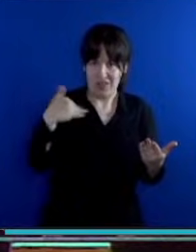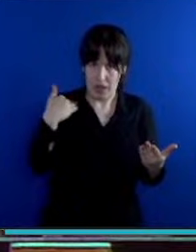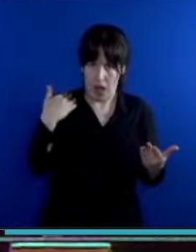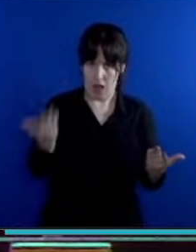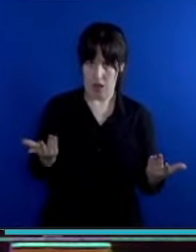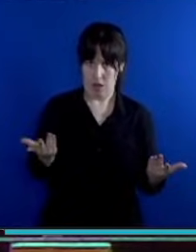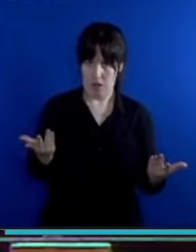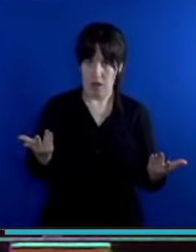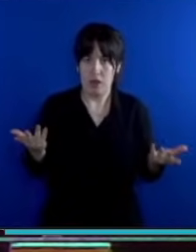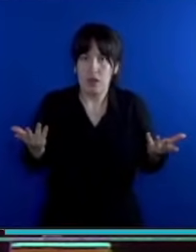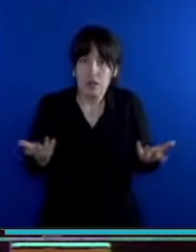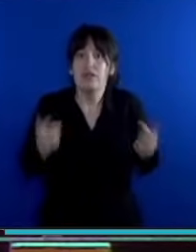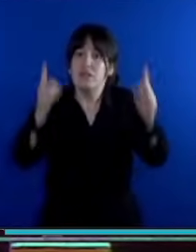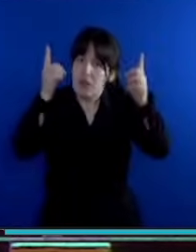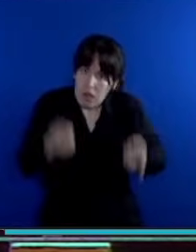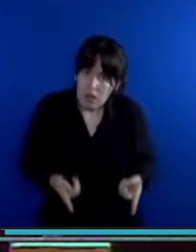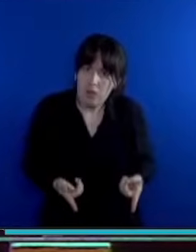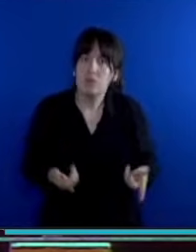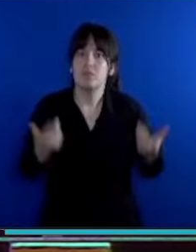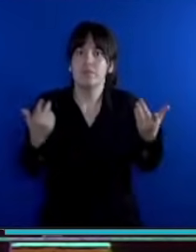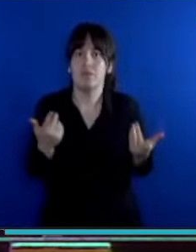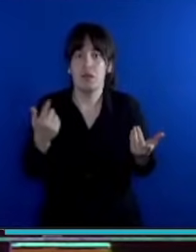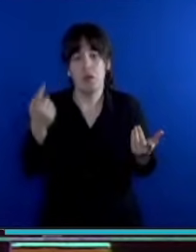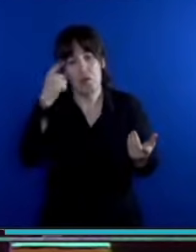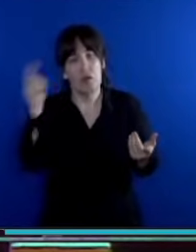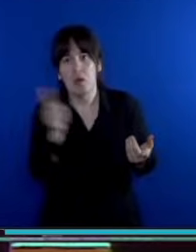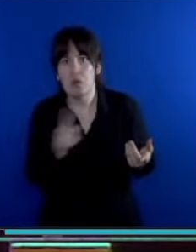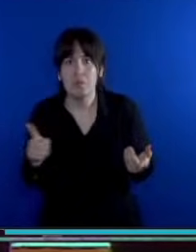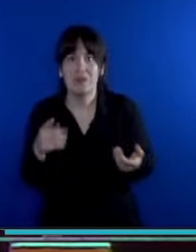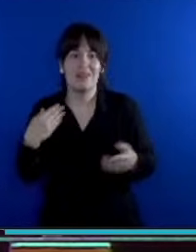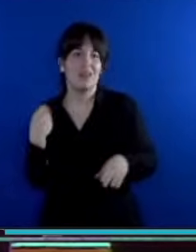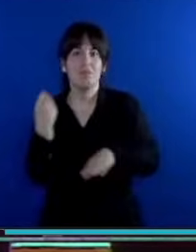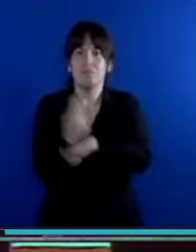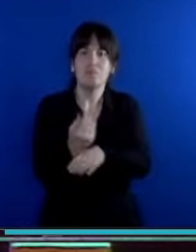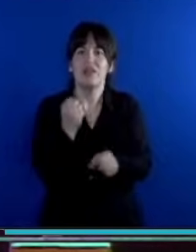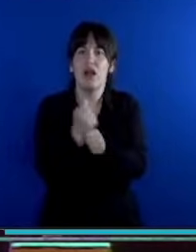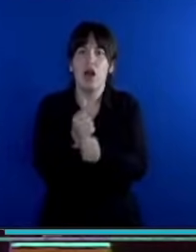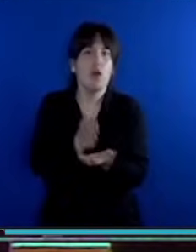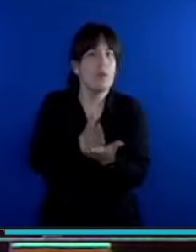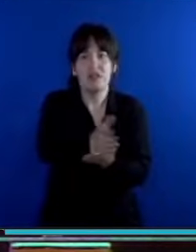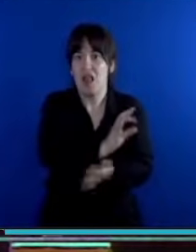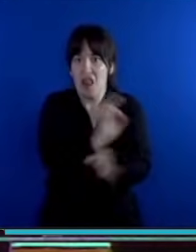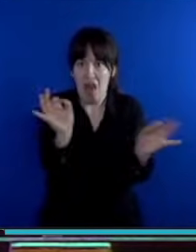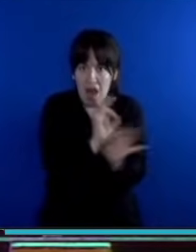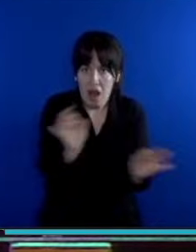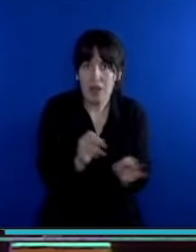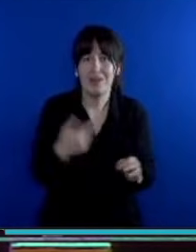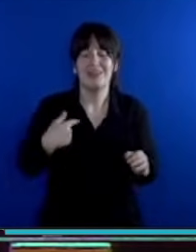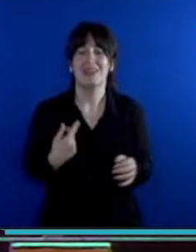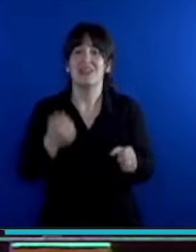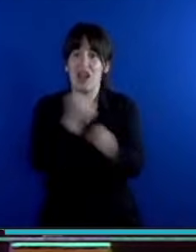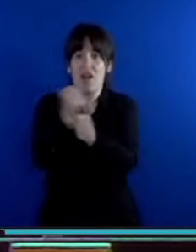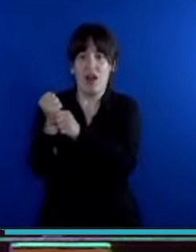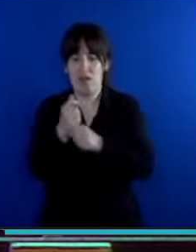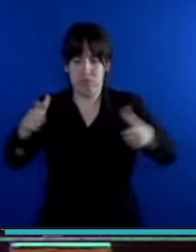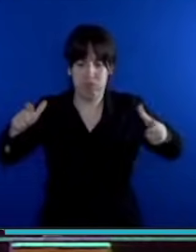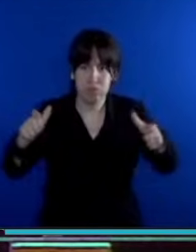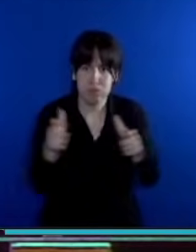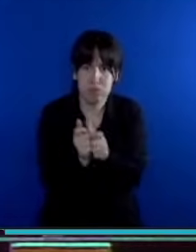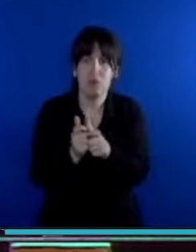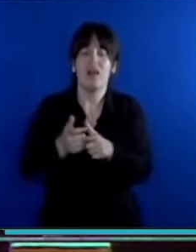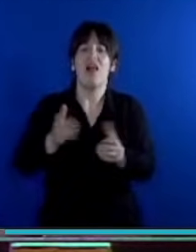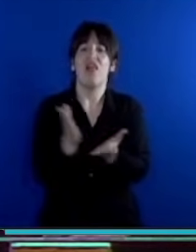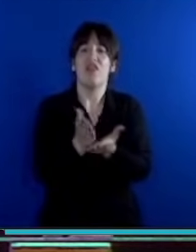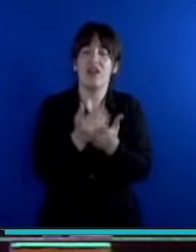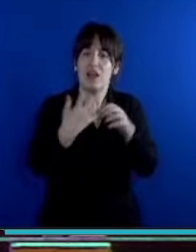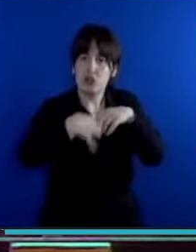No solo eso, sino que además no contempla ningún pase a planta, tiene menos trabajadores la Dirección General de Cultura y Educación de lo que tenía